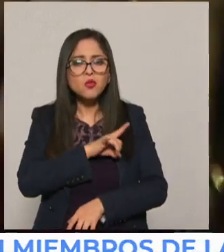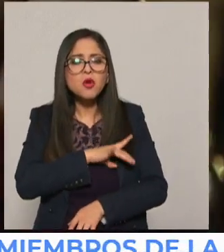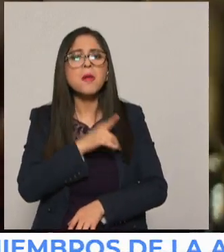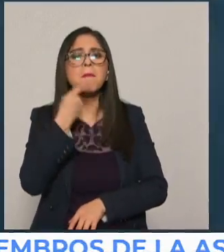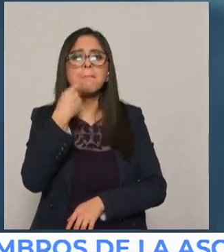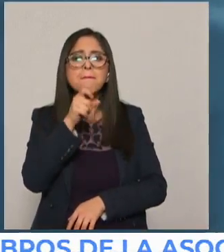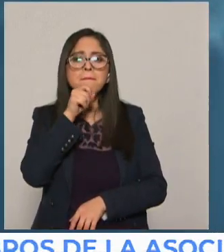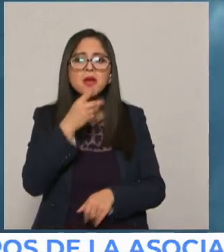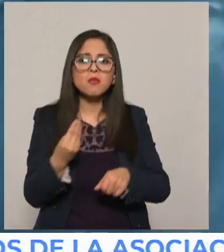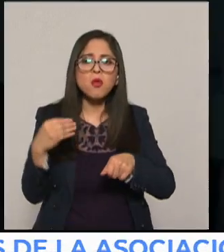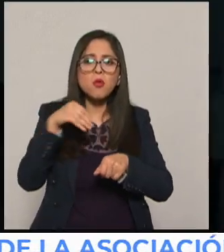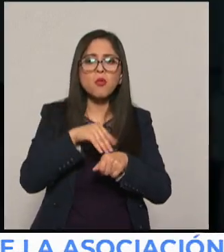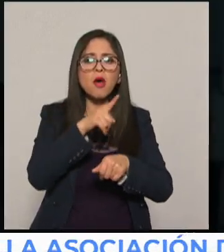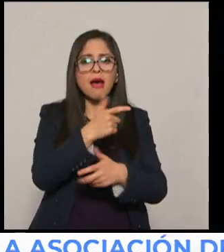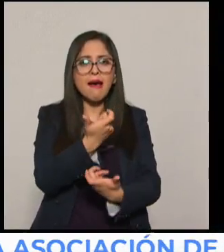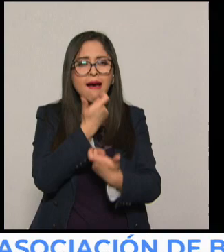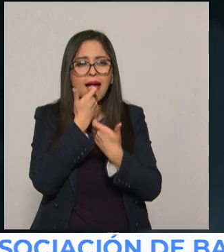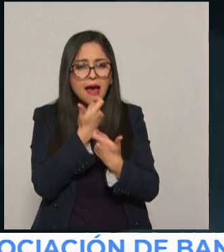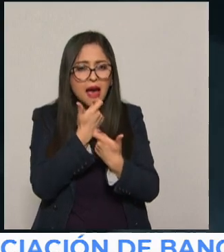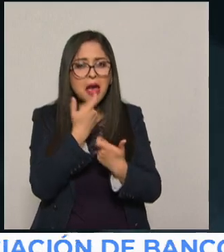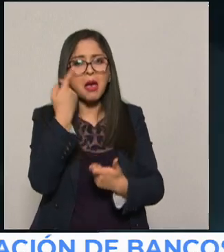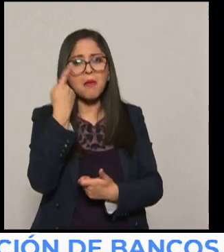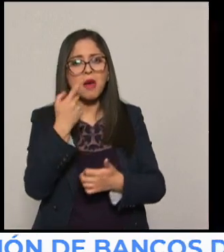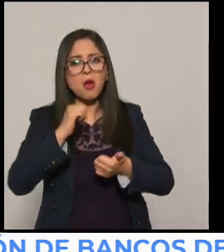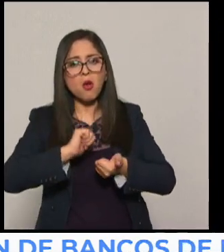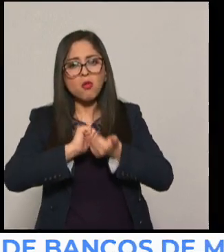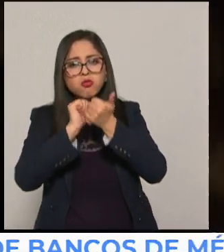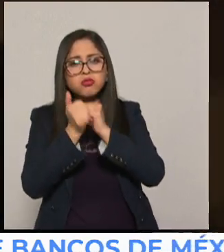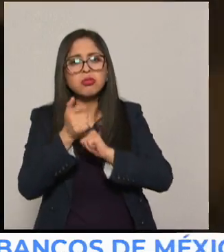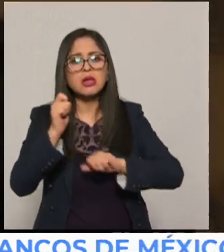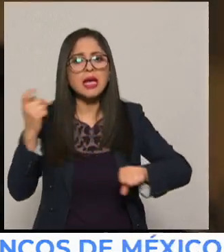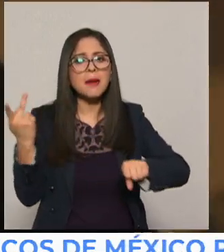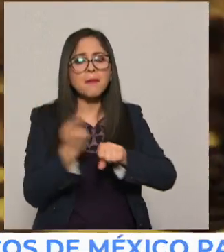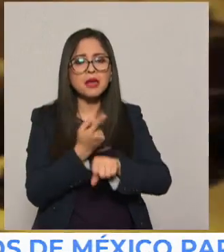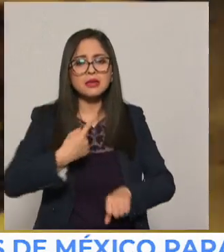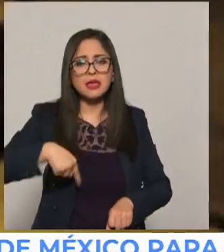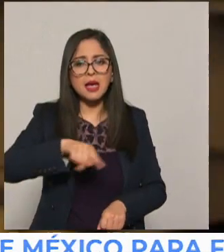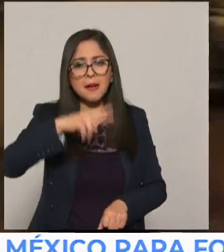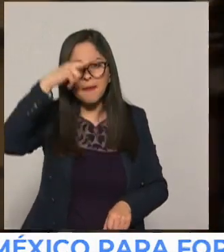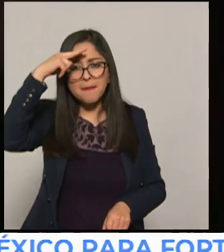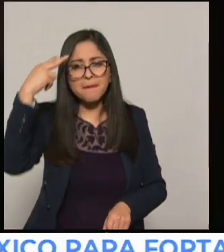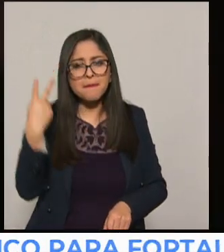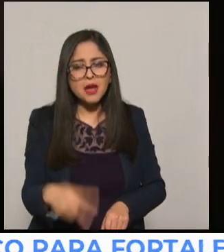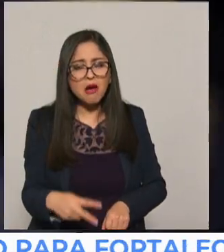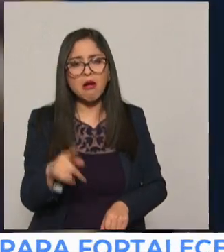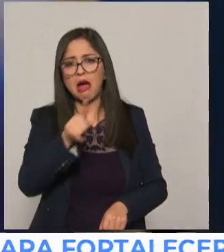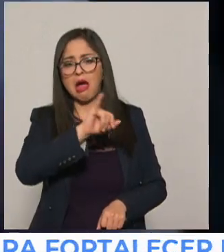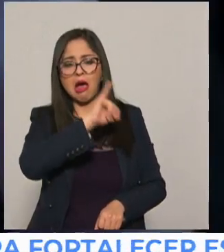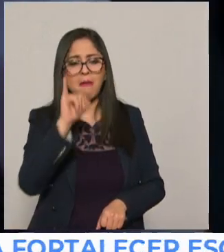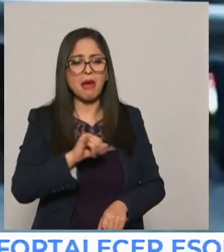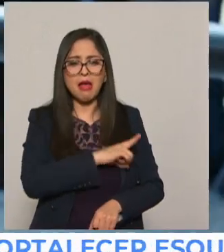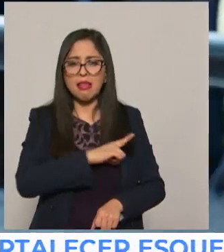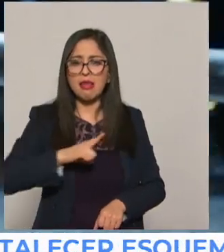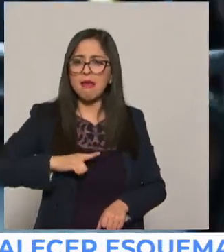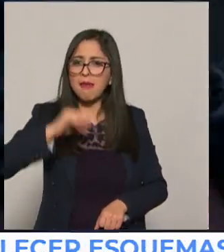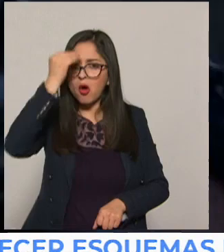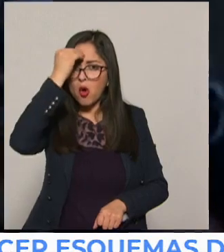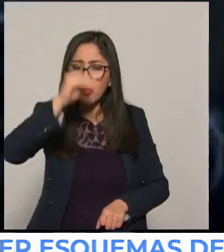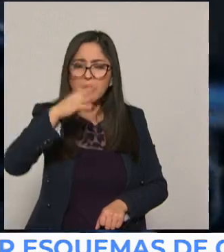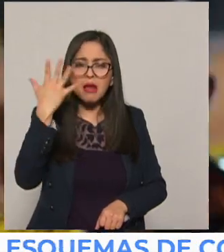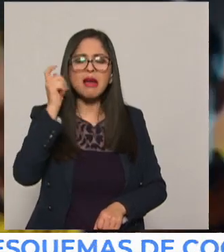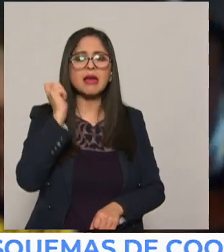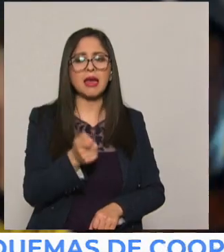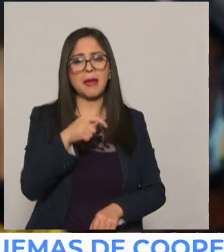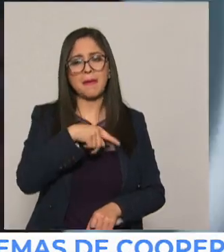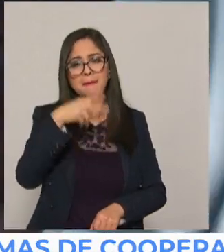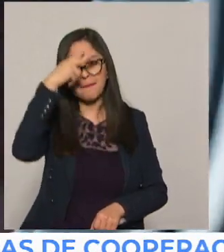comedia, que creo que es una buena manera de reflejar la sociedad mexicana porque nunca hay que olvidar y hay que tenerlo muy claro que México es